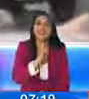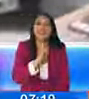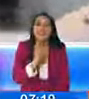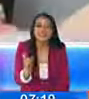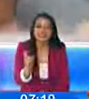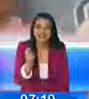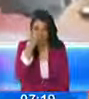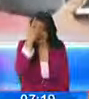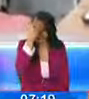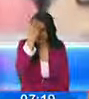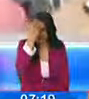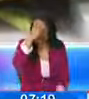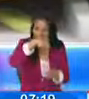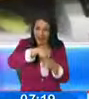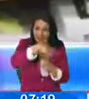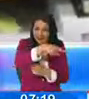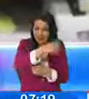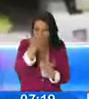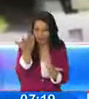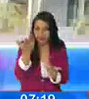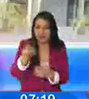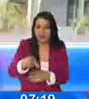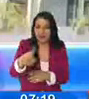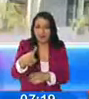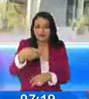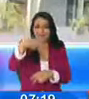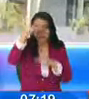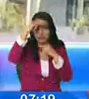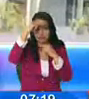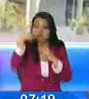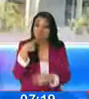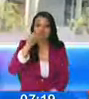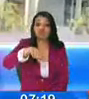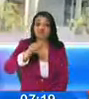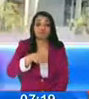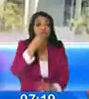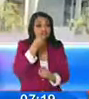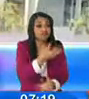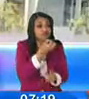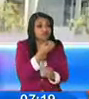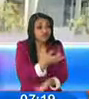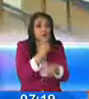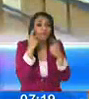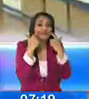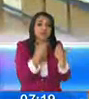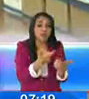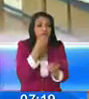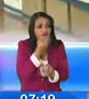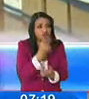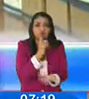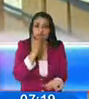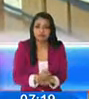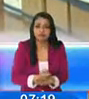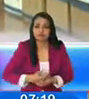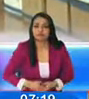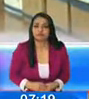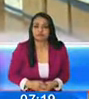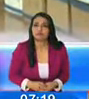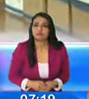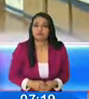de Televisión Satelital, reiteró la declaración que rindió en la Fiscalía General del Estado. Mencionó además que